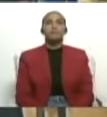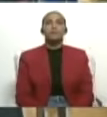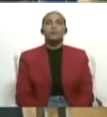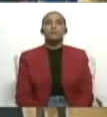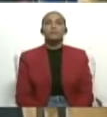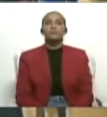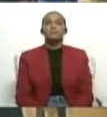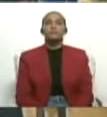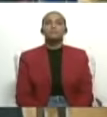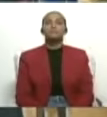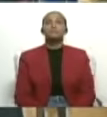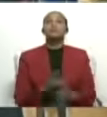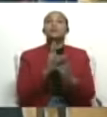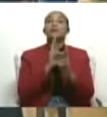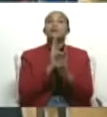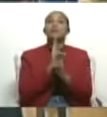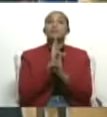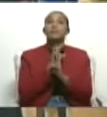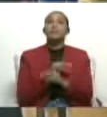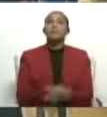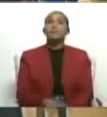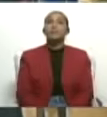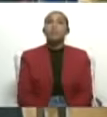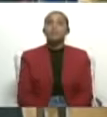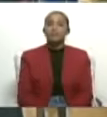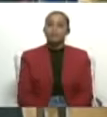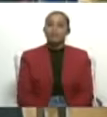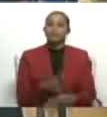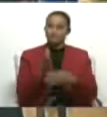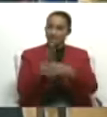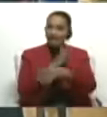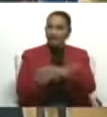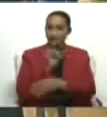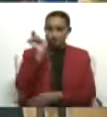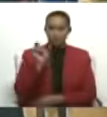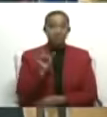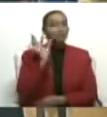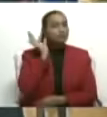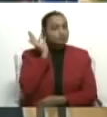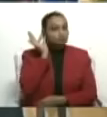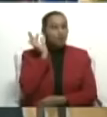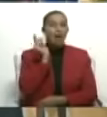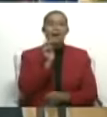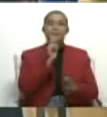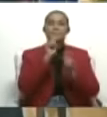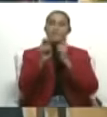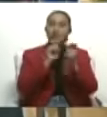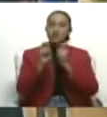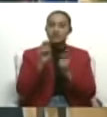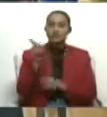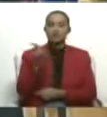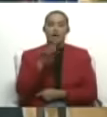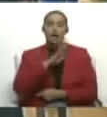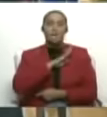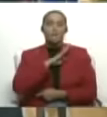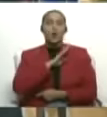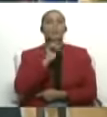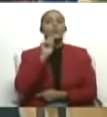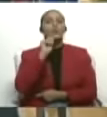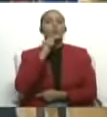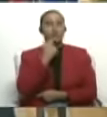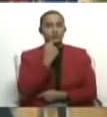A continuación, pregunta por parte del periodista Aleskei Konokpo, en representación de